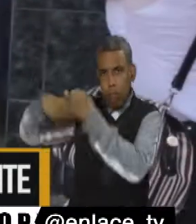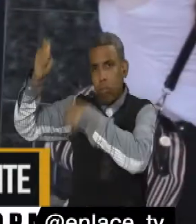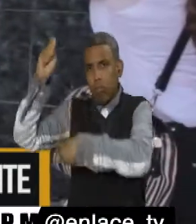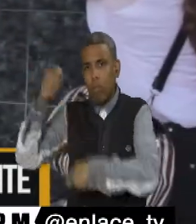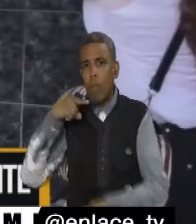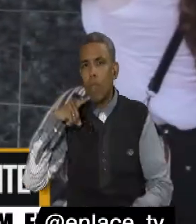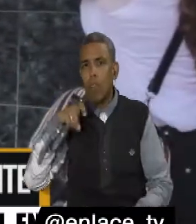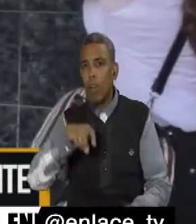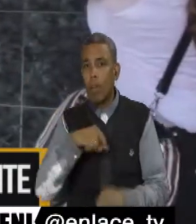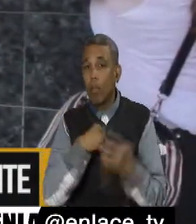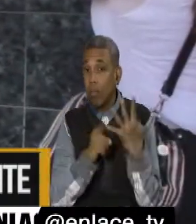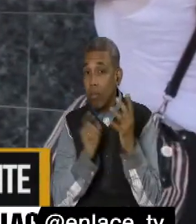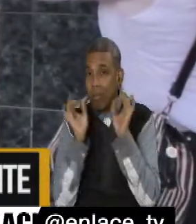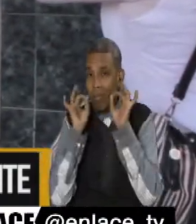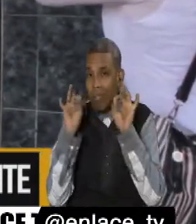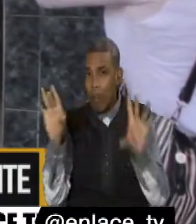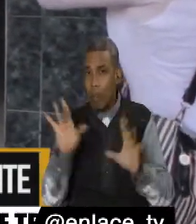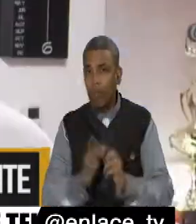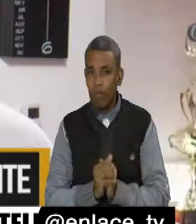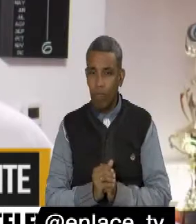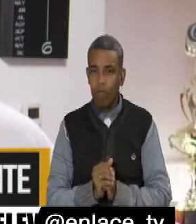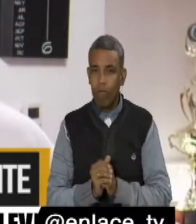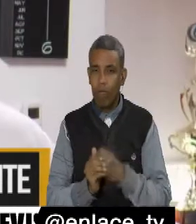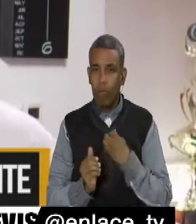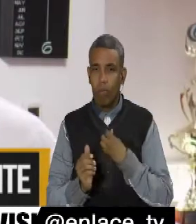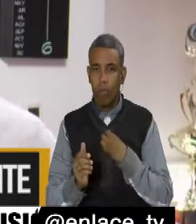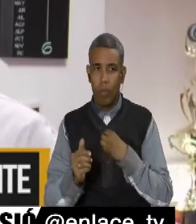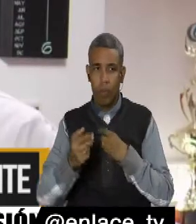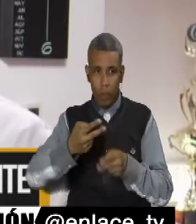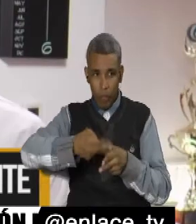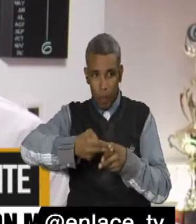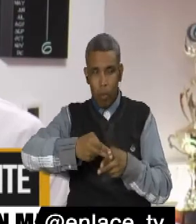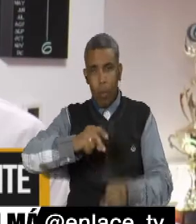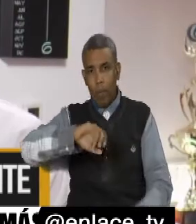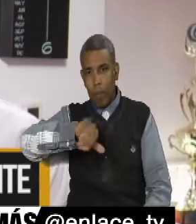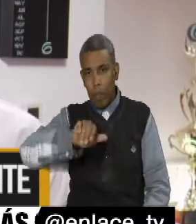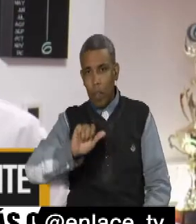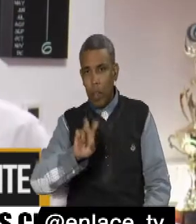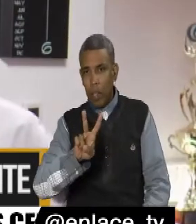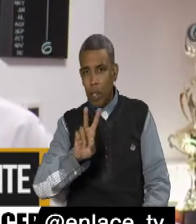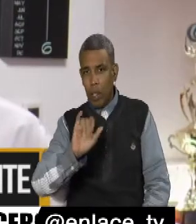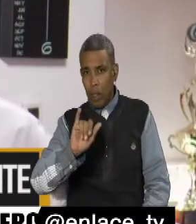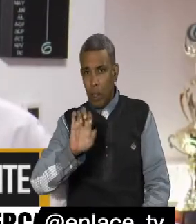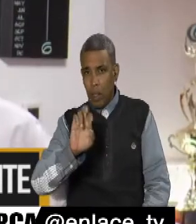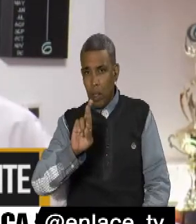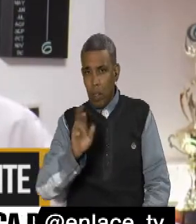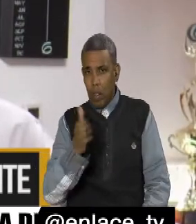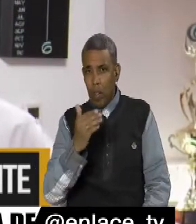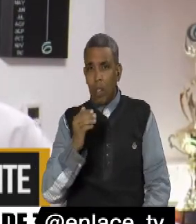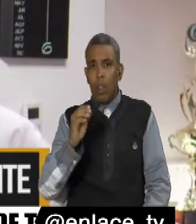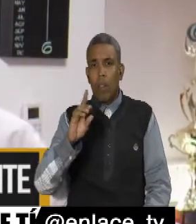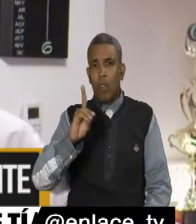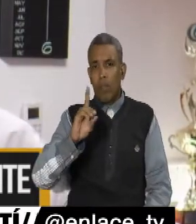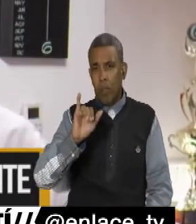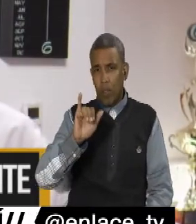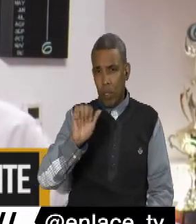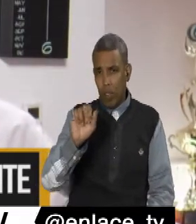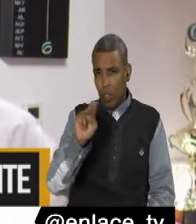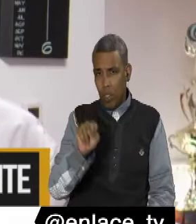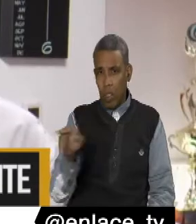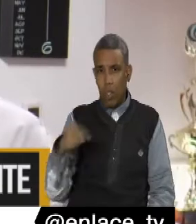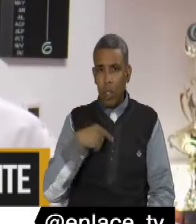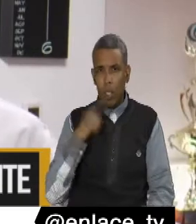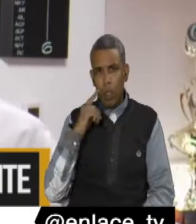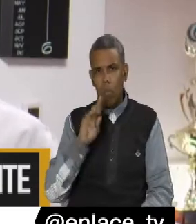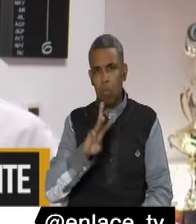por la complejidad de su estado. Se trata de Javier Eduardo Díaz, un paciente, como usted lo mencionaba, de 32 años, que presentó un trauma